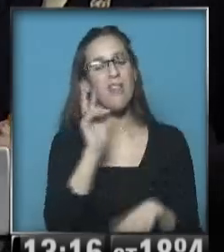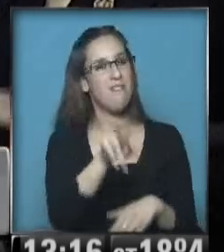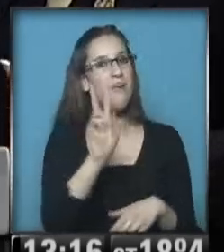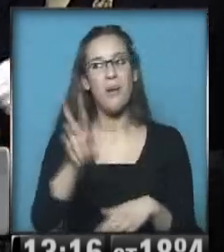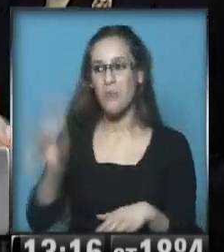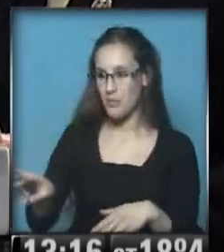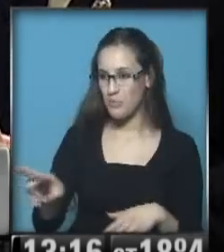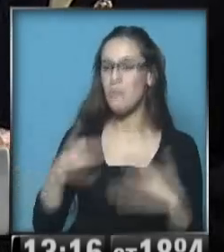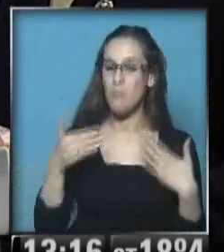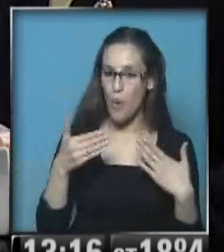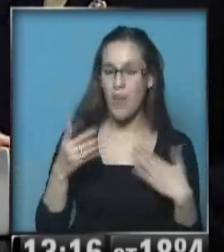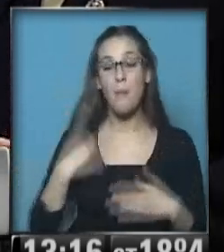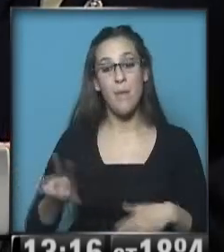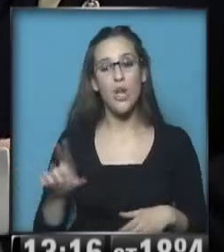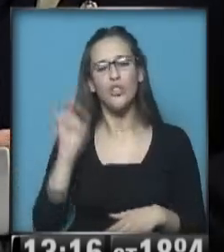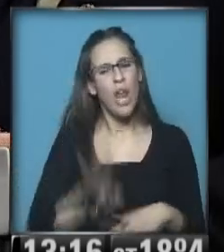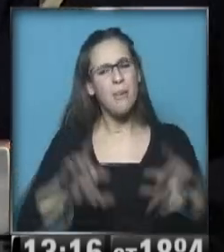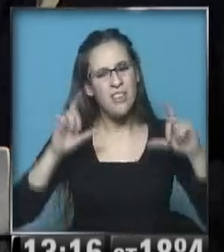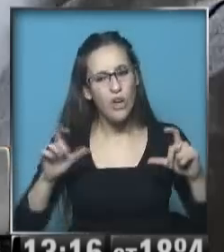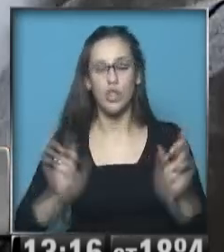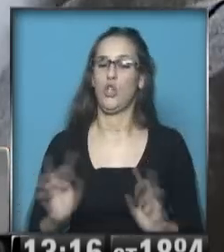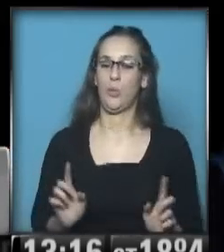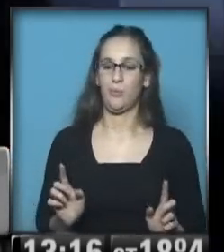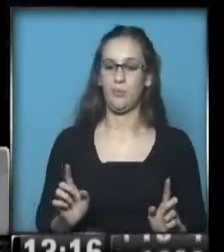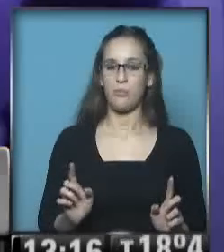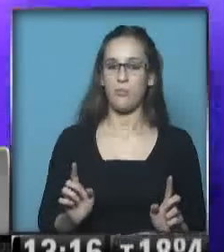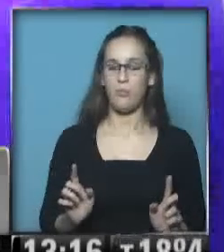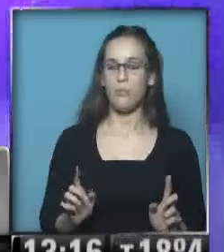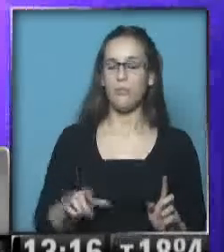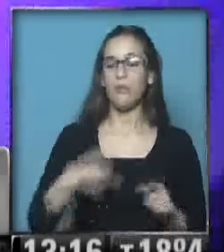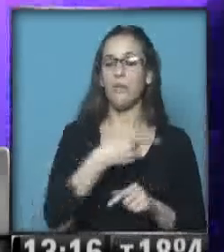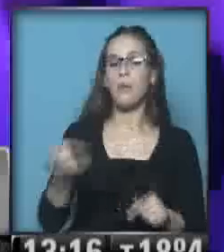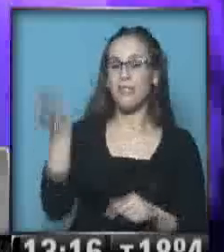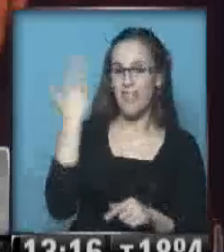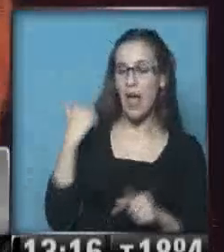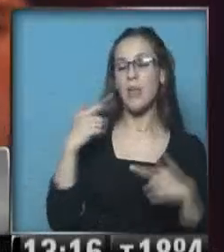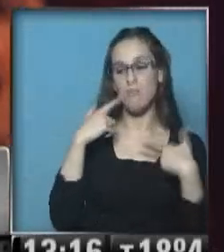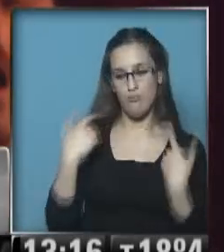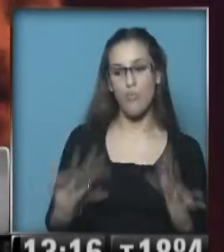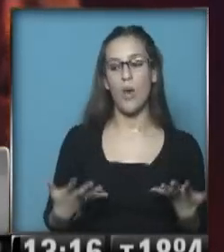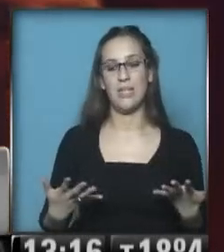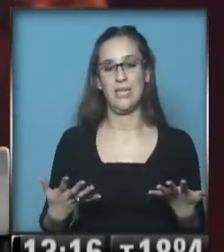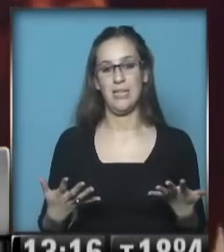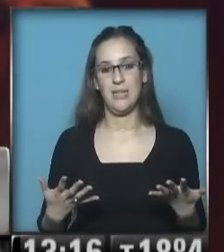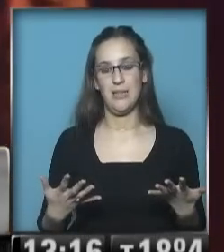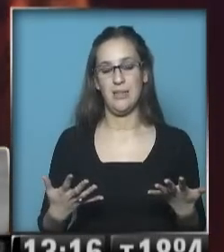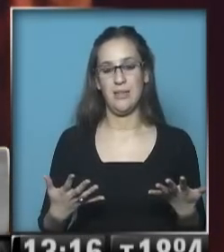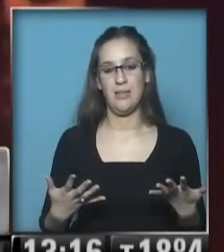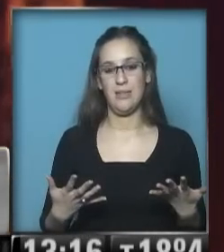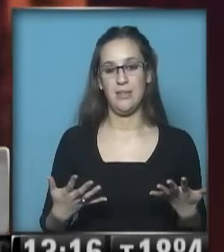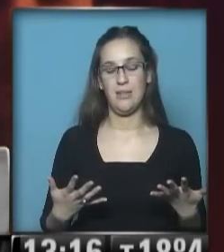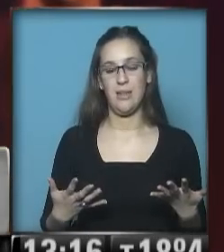semana. Pero no nos quedamos solo en la fotografía, porque lo que empezó la semana pasada con la presentación de Él mató a un